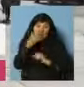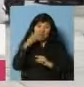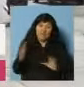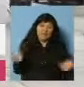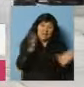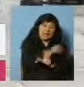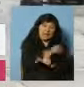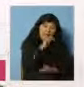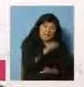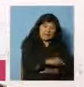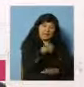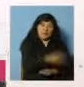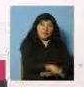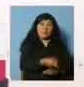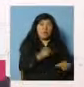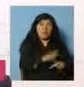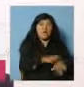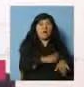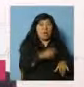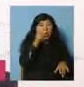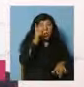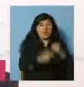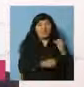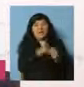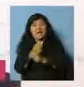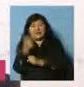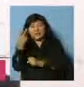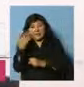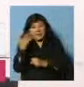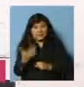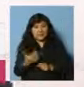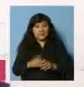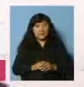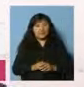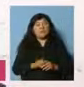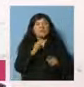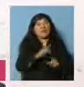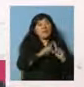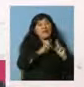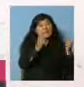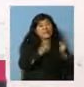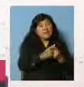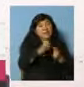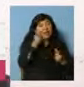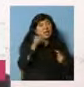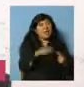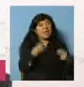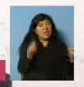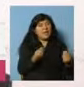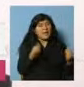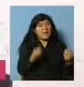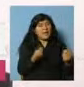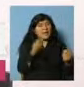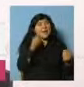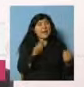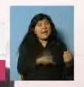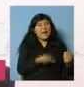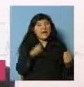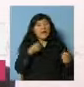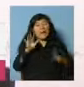funcionar. El horario va a ser corrido de 8 a 15 horas. El centro de día es para aquellos chicos que mediante